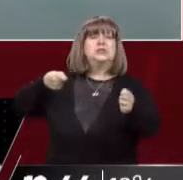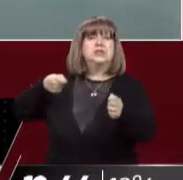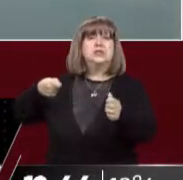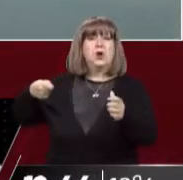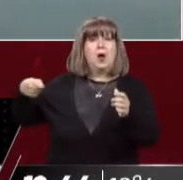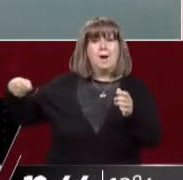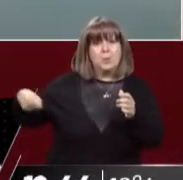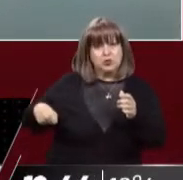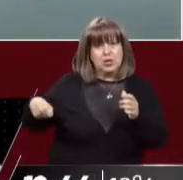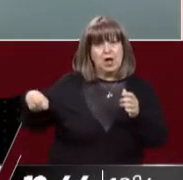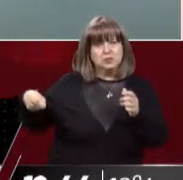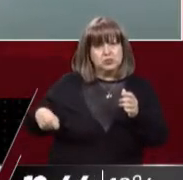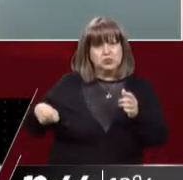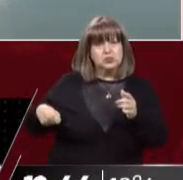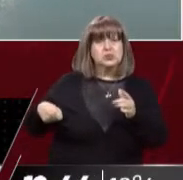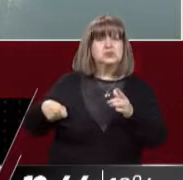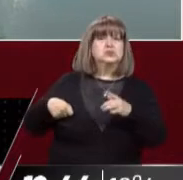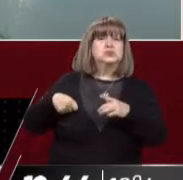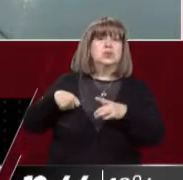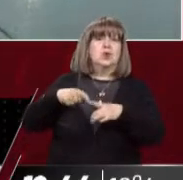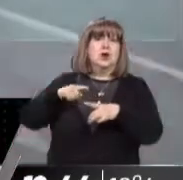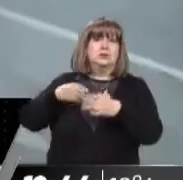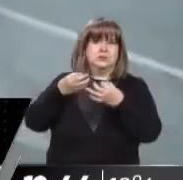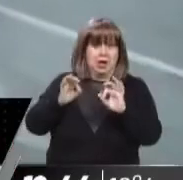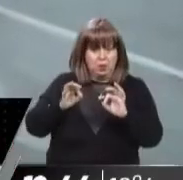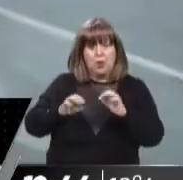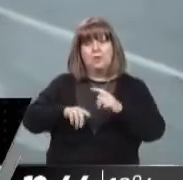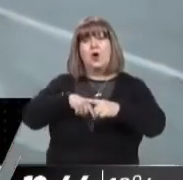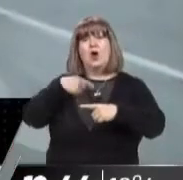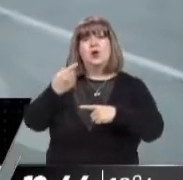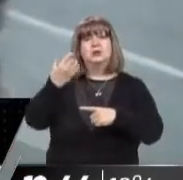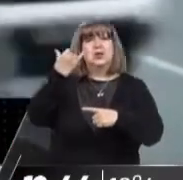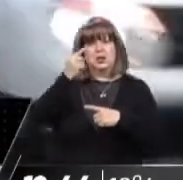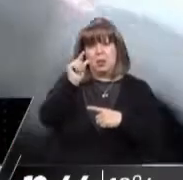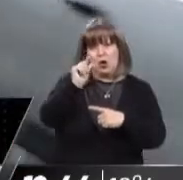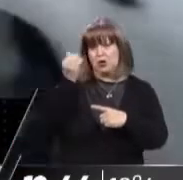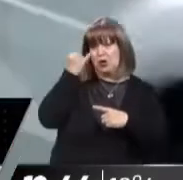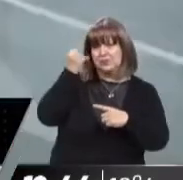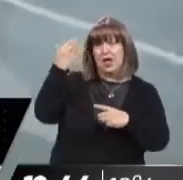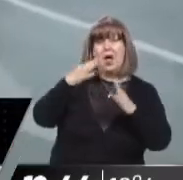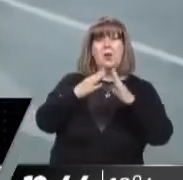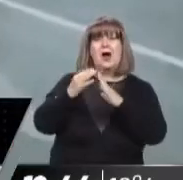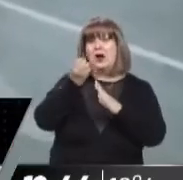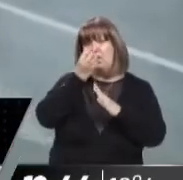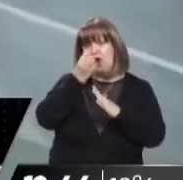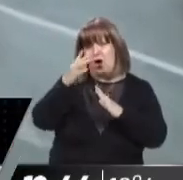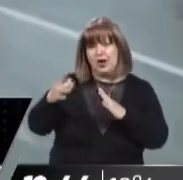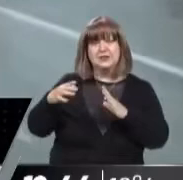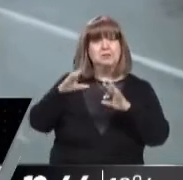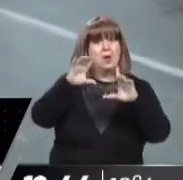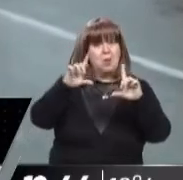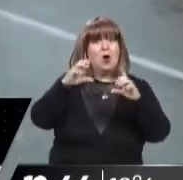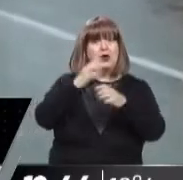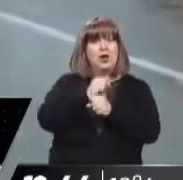y le dieron varios puntazos, salvó su vida de milagro. Segundo, que vos te vas a acordar, fue hace pocas semanas en el barrio Flores Sur, también de Grupo 500,